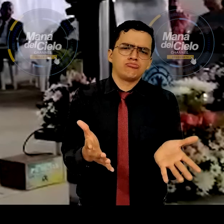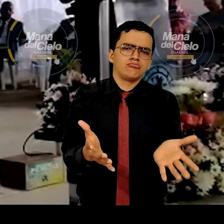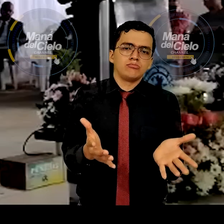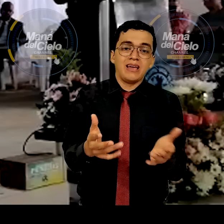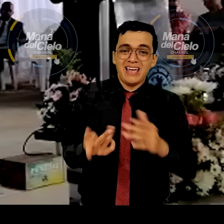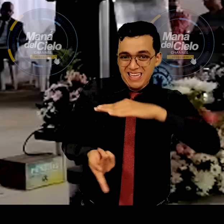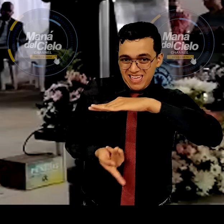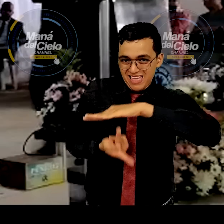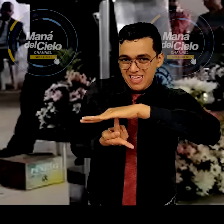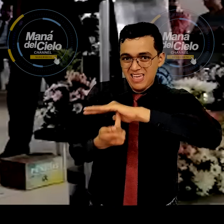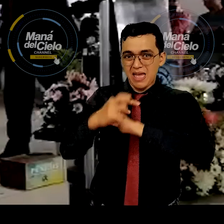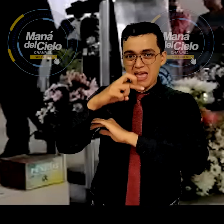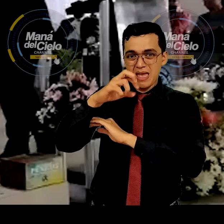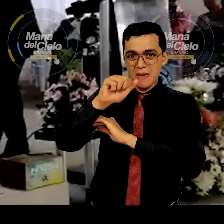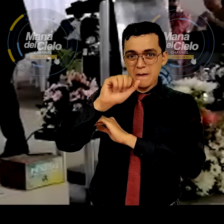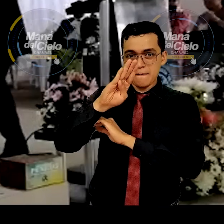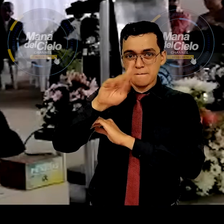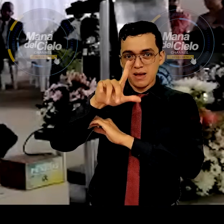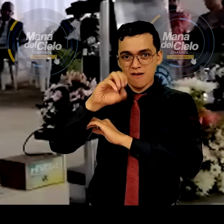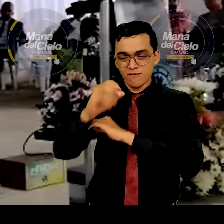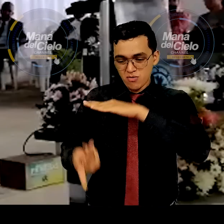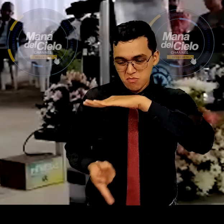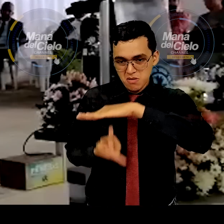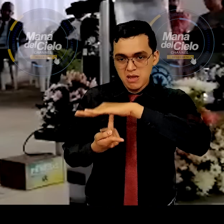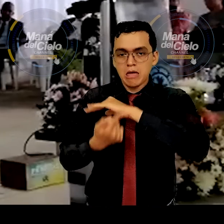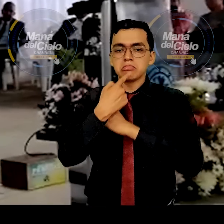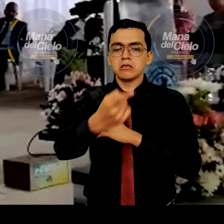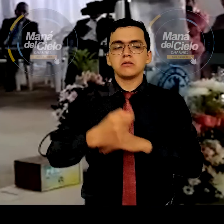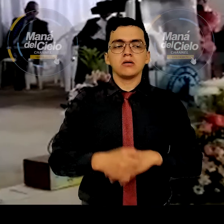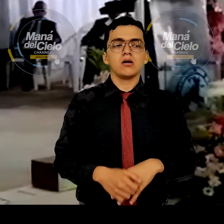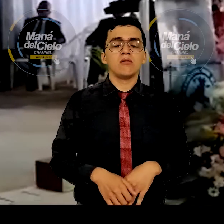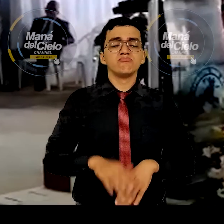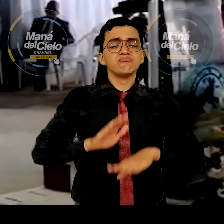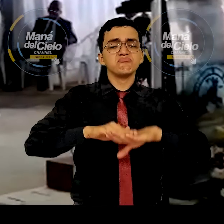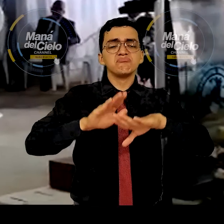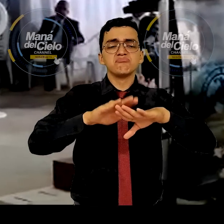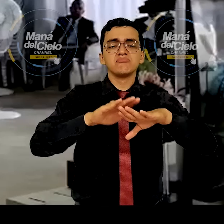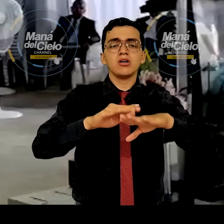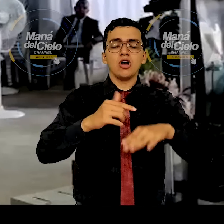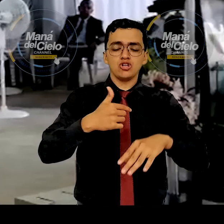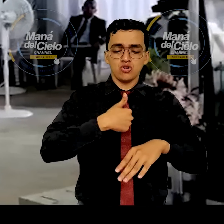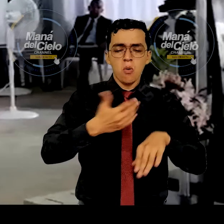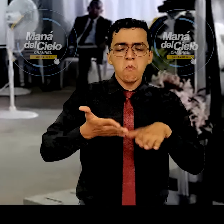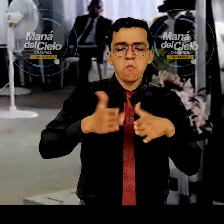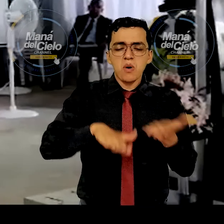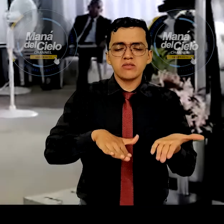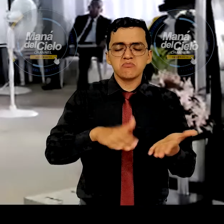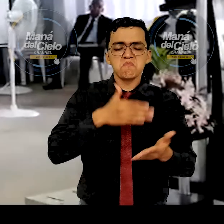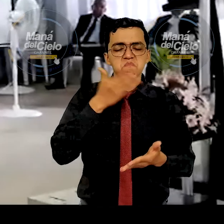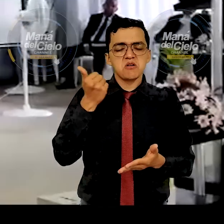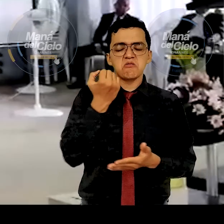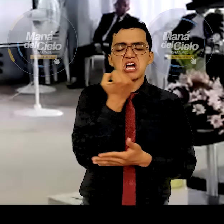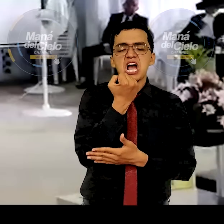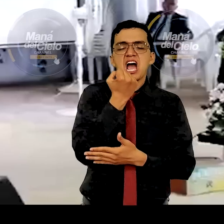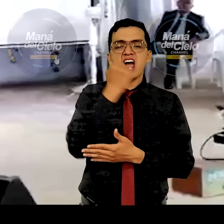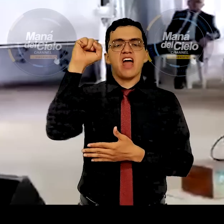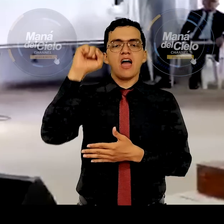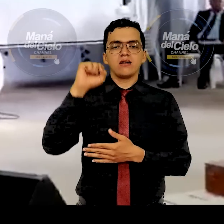Pablo dice, para mí, el morir es ganancia. Pero no lo repitas.